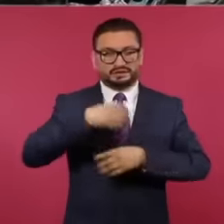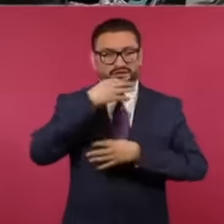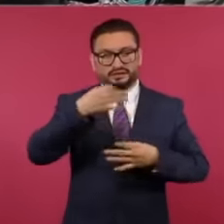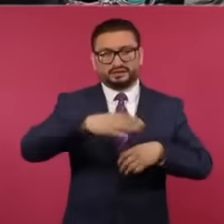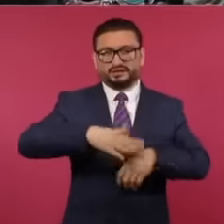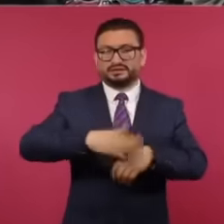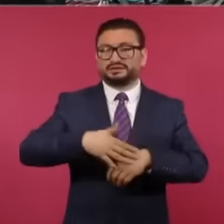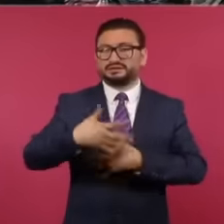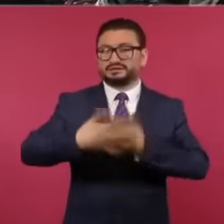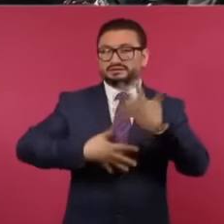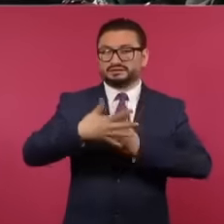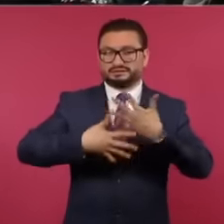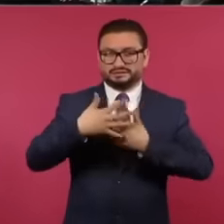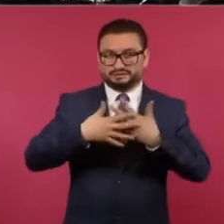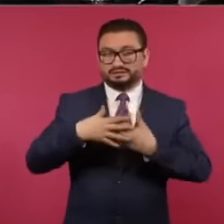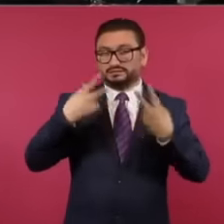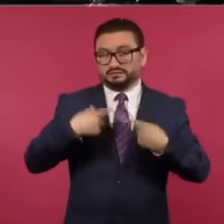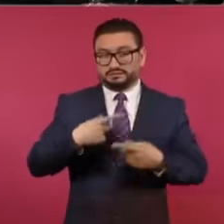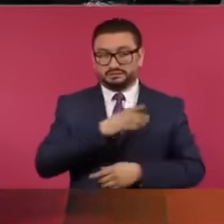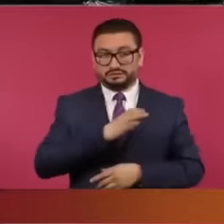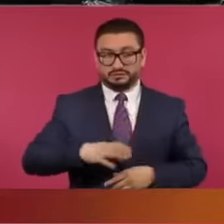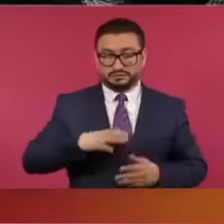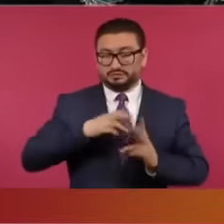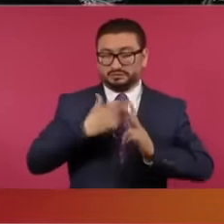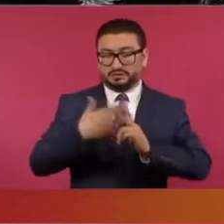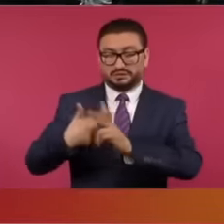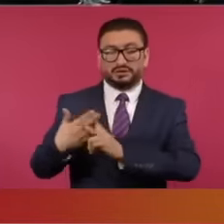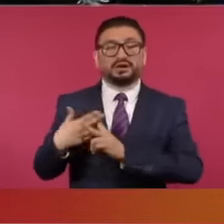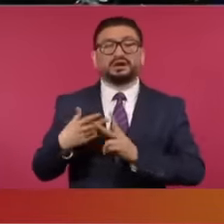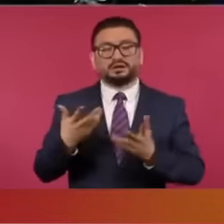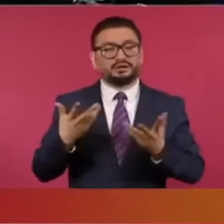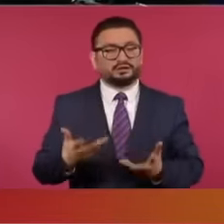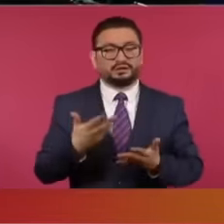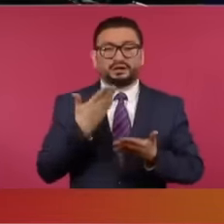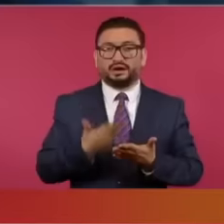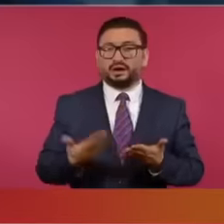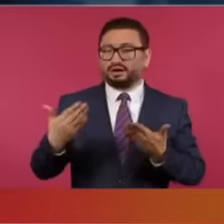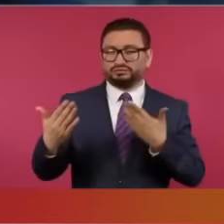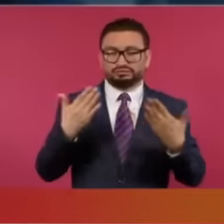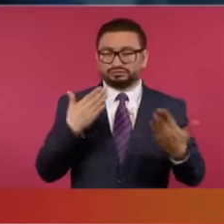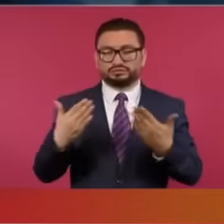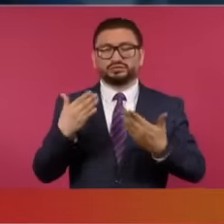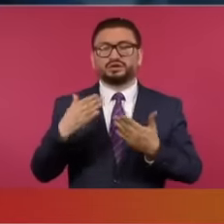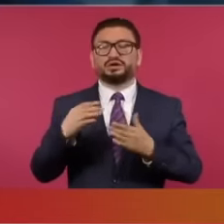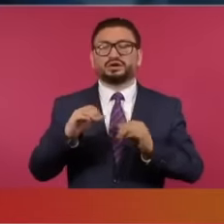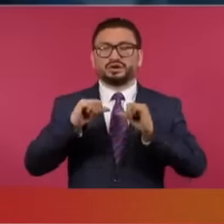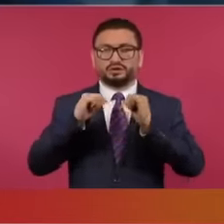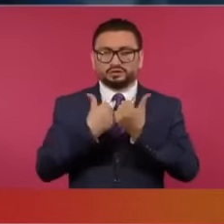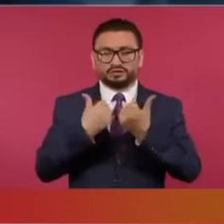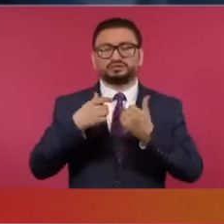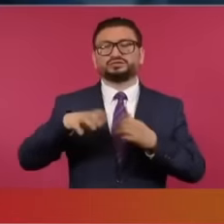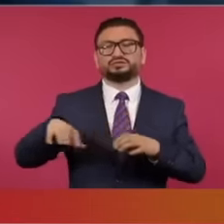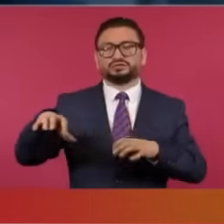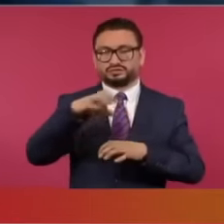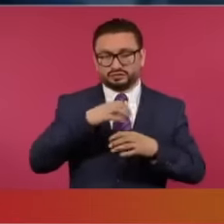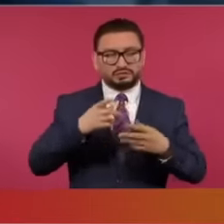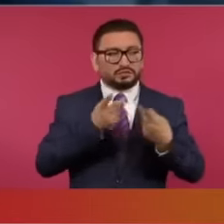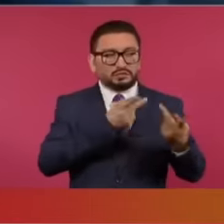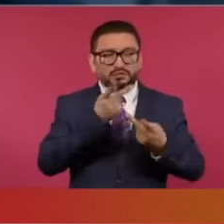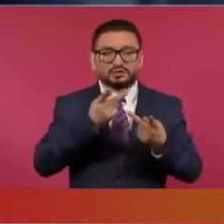menos 15 asesinatos de candidatos. Y al día de hoy, en contraste, organizaciones civiles y también